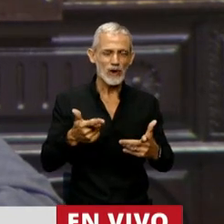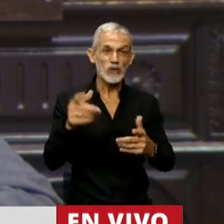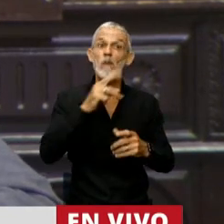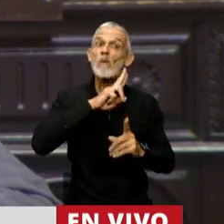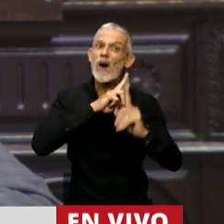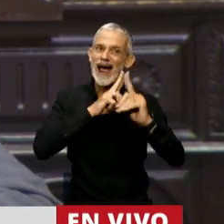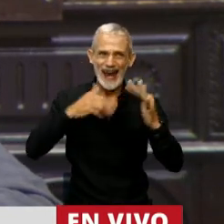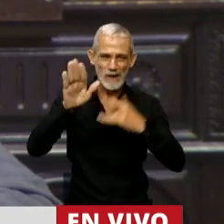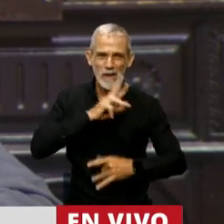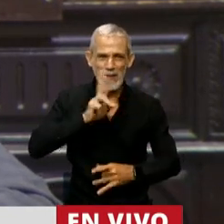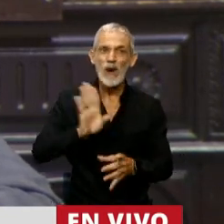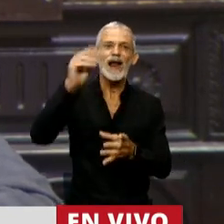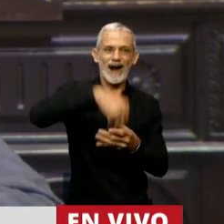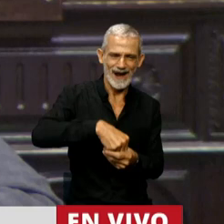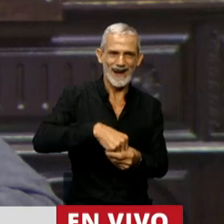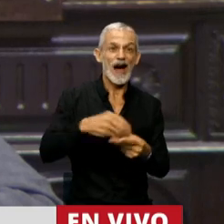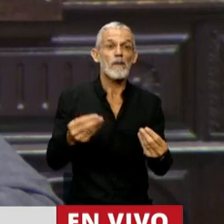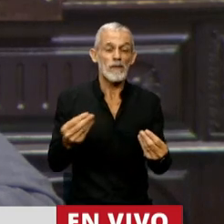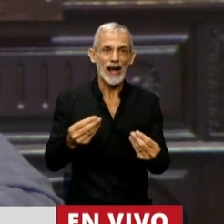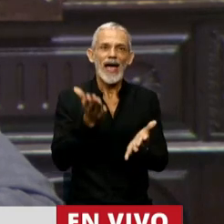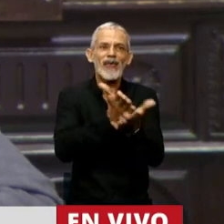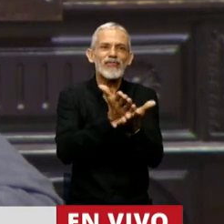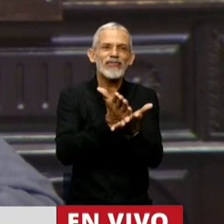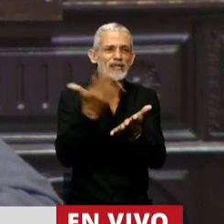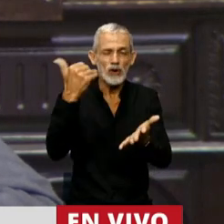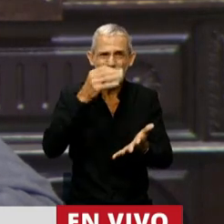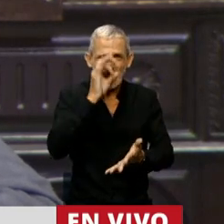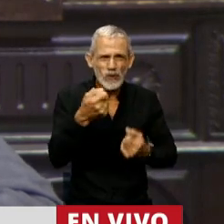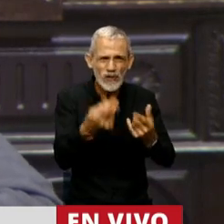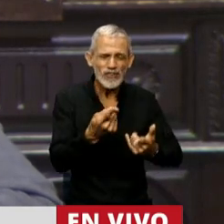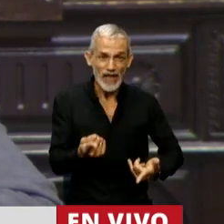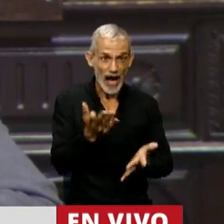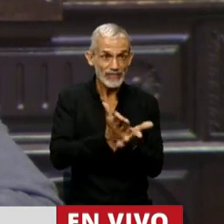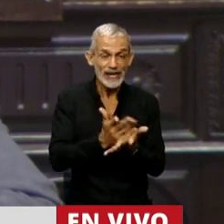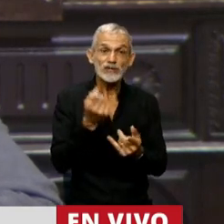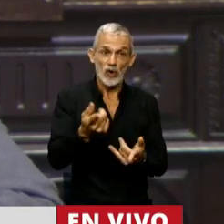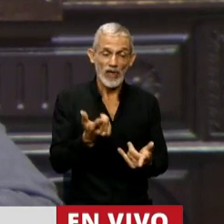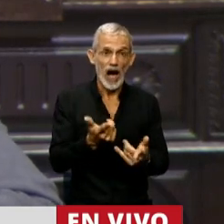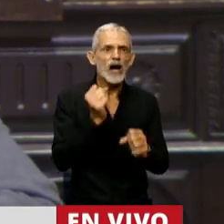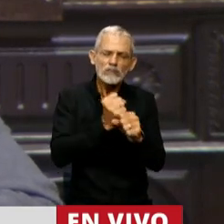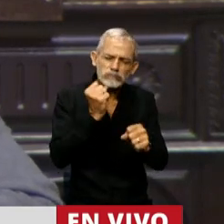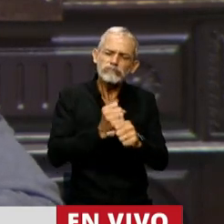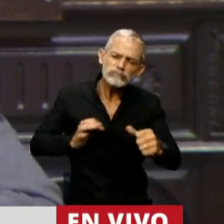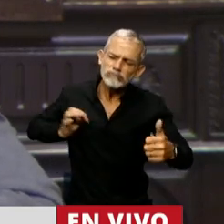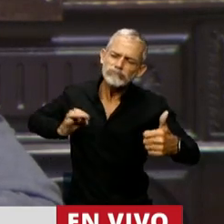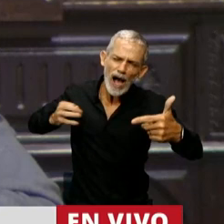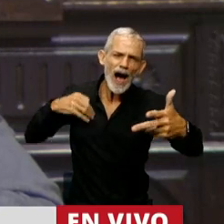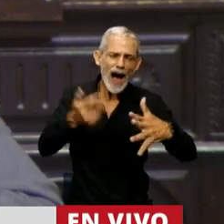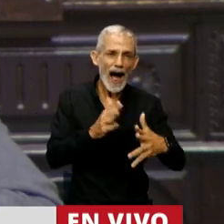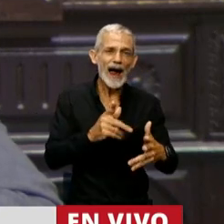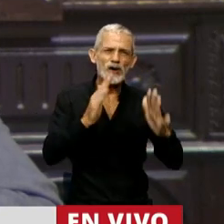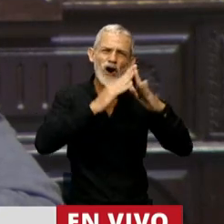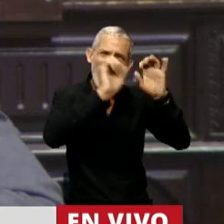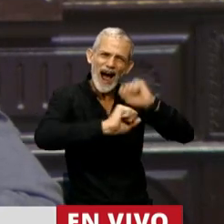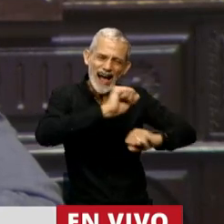particularmente mujeres a recuperar un derecho que nunca habían tenido a pesar de haber trabajado durante años, no solamente como